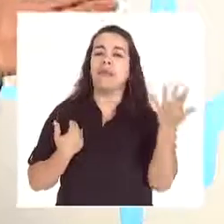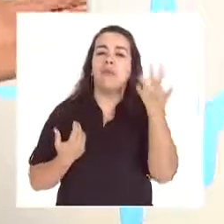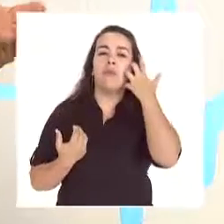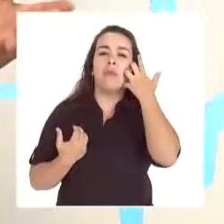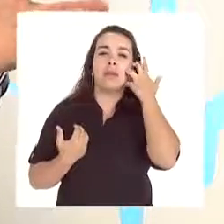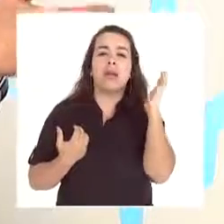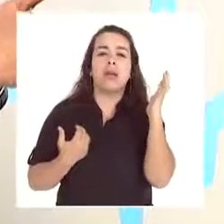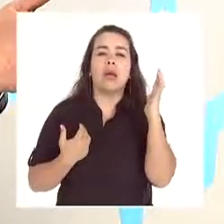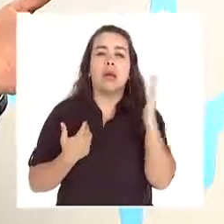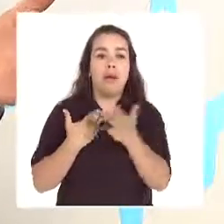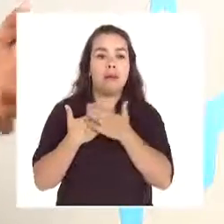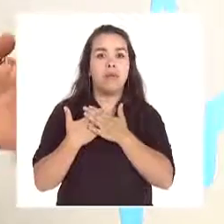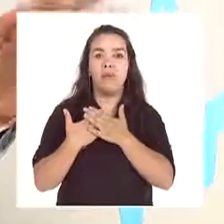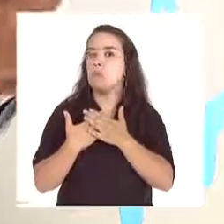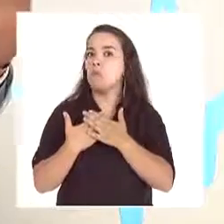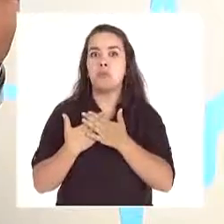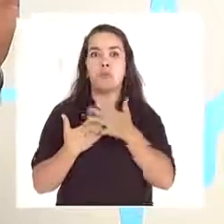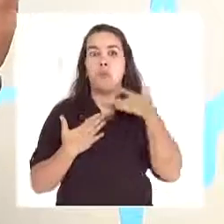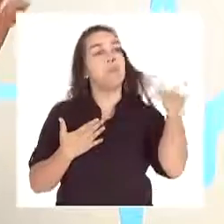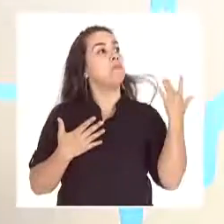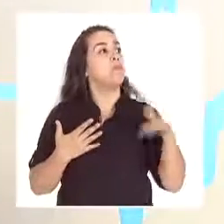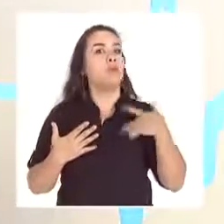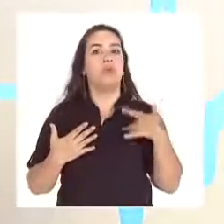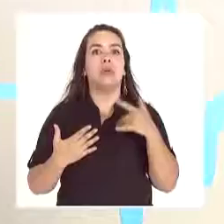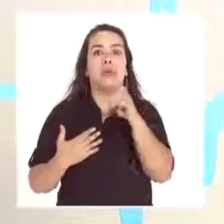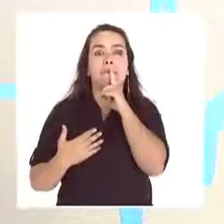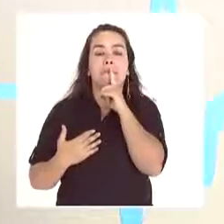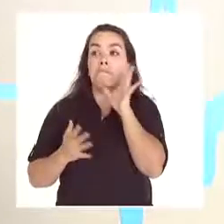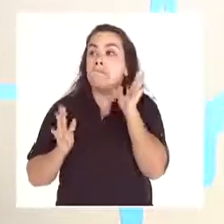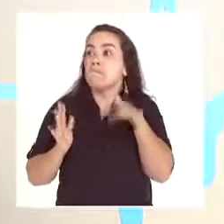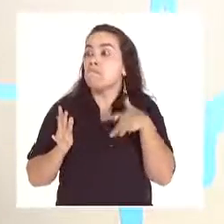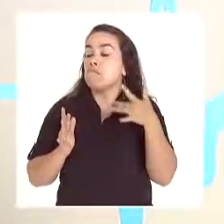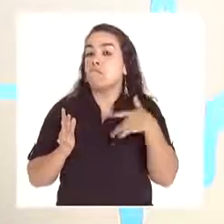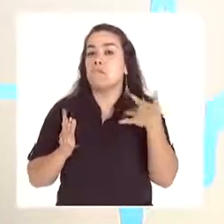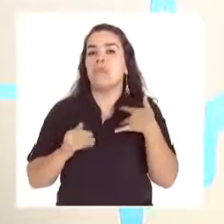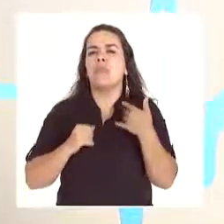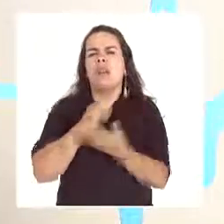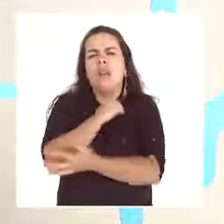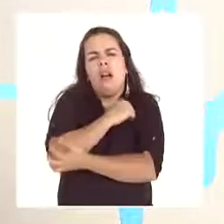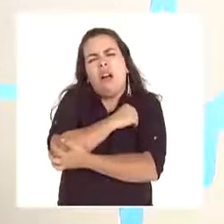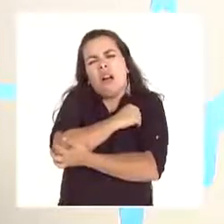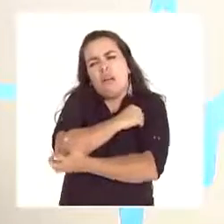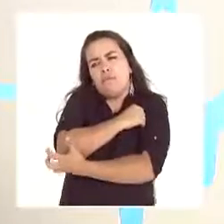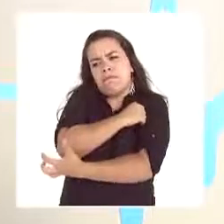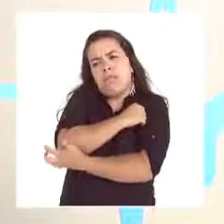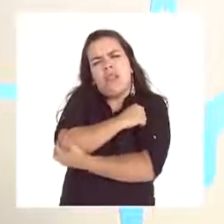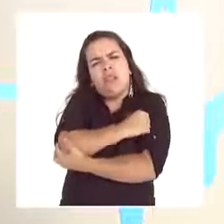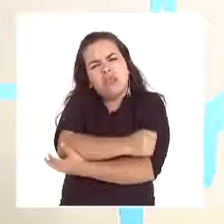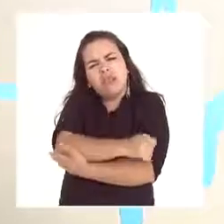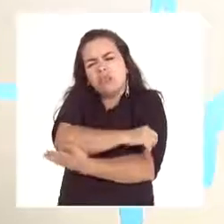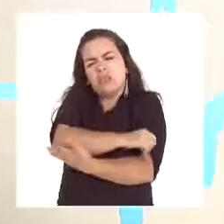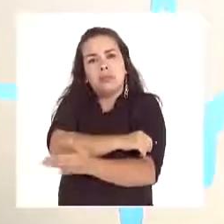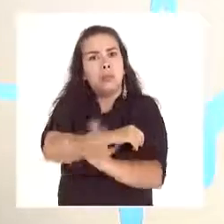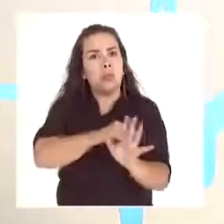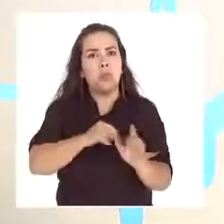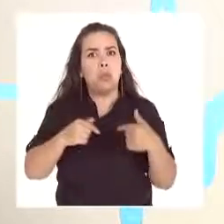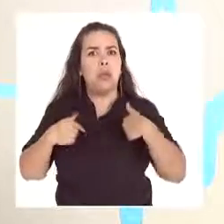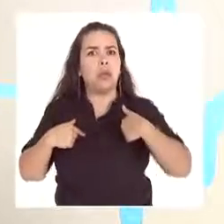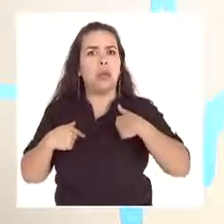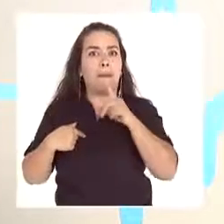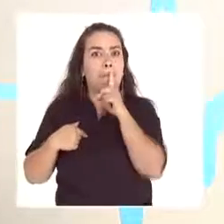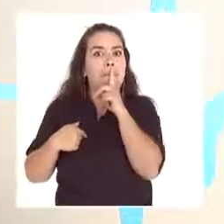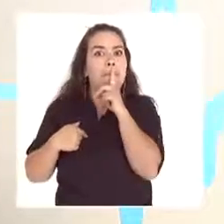él lo decía, es que no duele, que fuera como, se me inflamó el codo y me duele el codo, pero es que esta enfermedad es traicionera, es